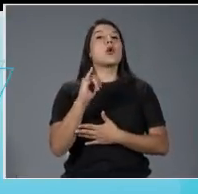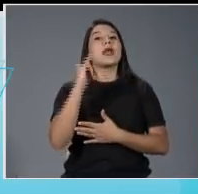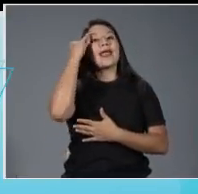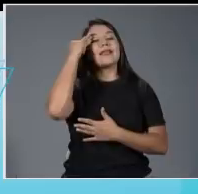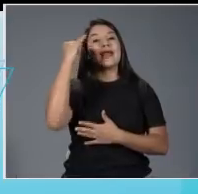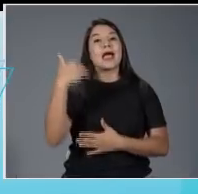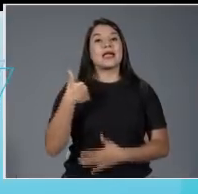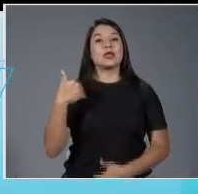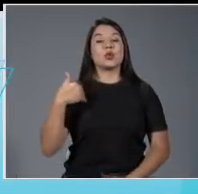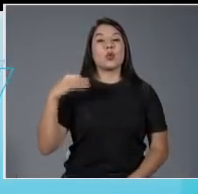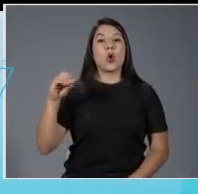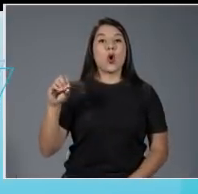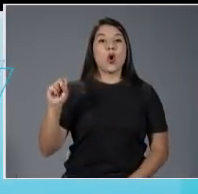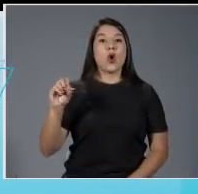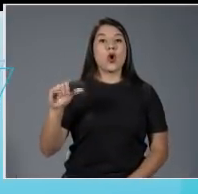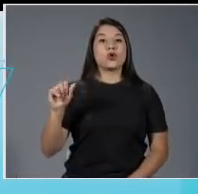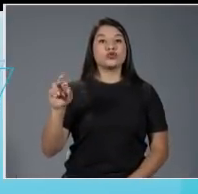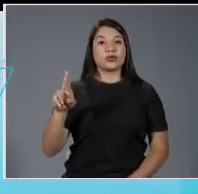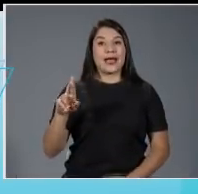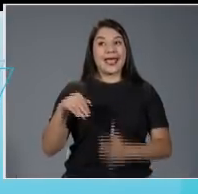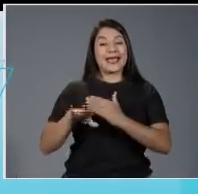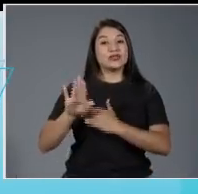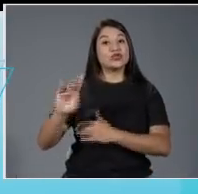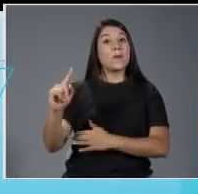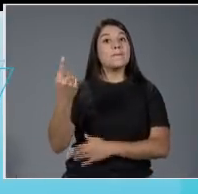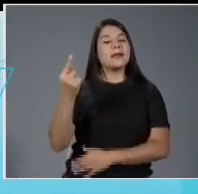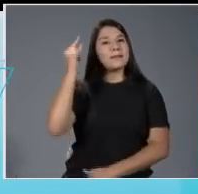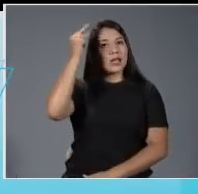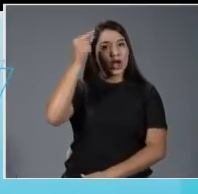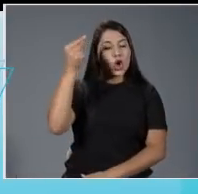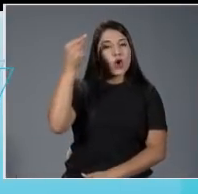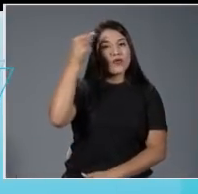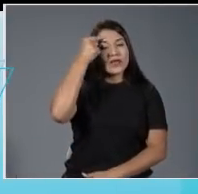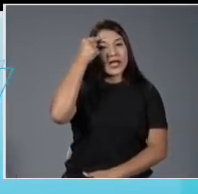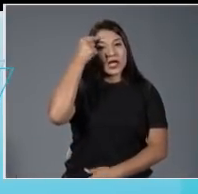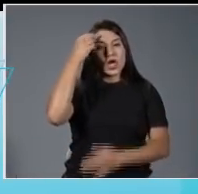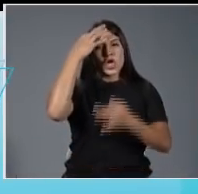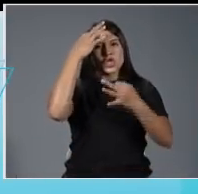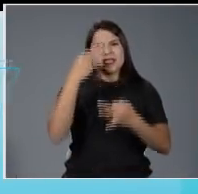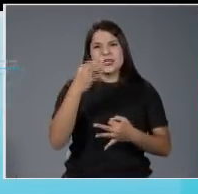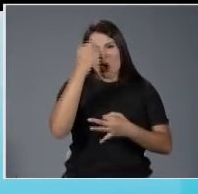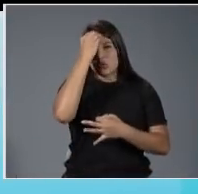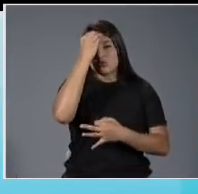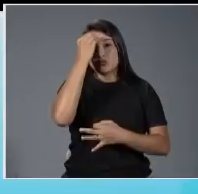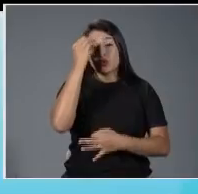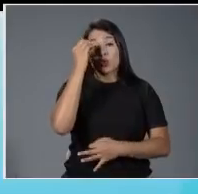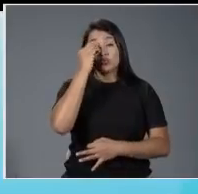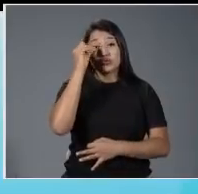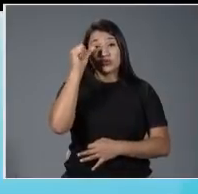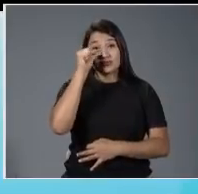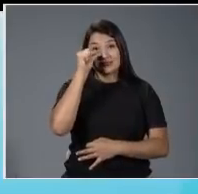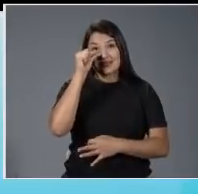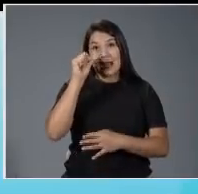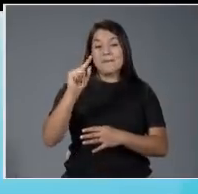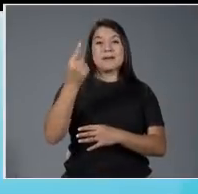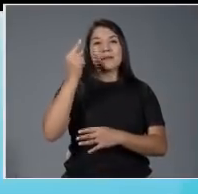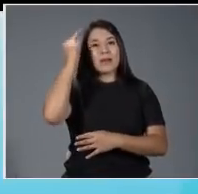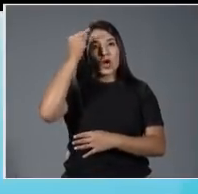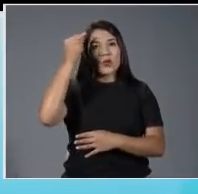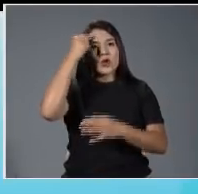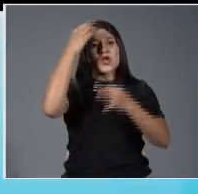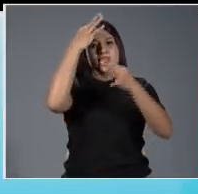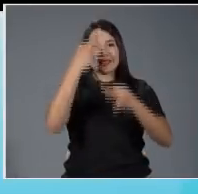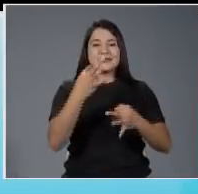Oscar, en el primer gobierno de él decidió construir ahí esa plaza en el costado